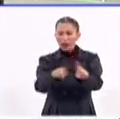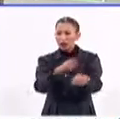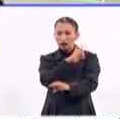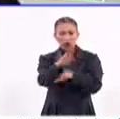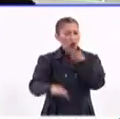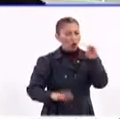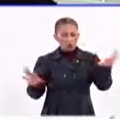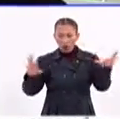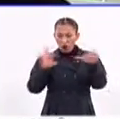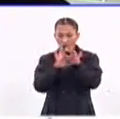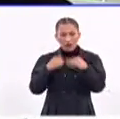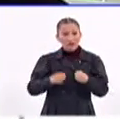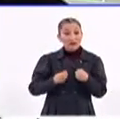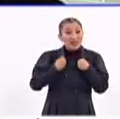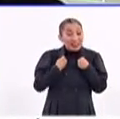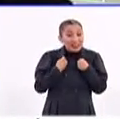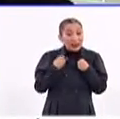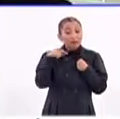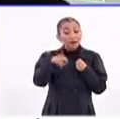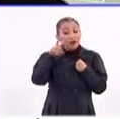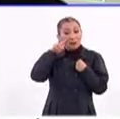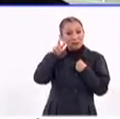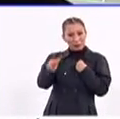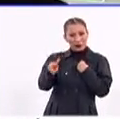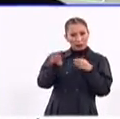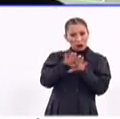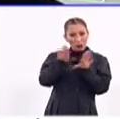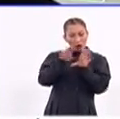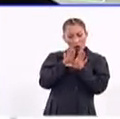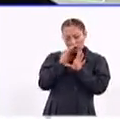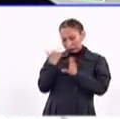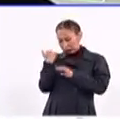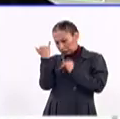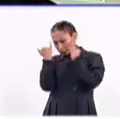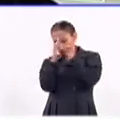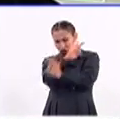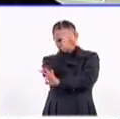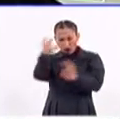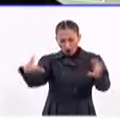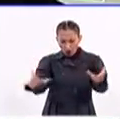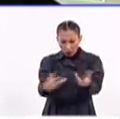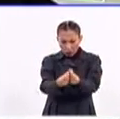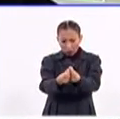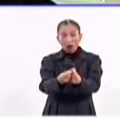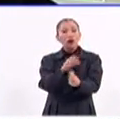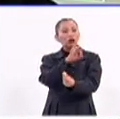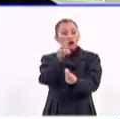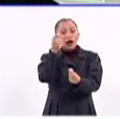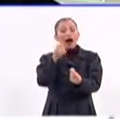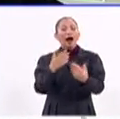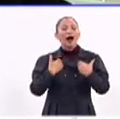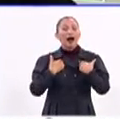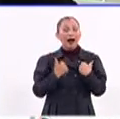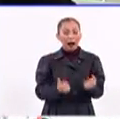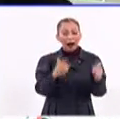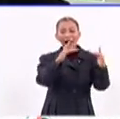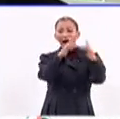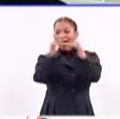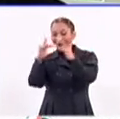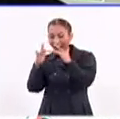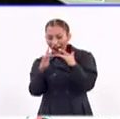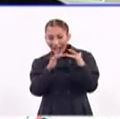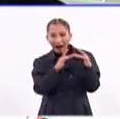todo relacionado con los seres vivos. Y entonces cuando lo ves como holísticamente, como todo tiene sentido y lo